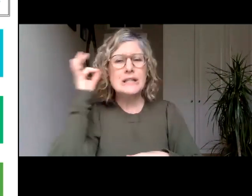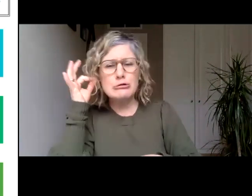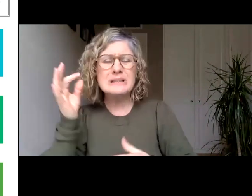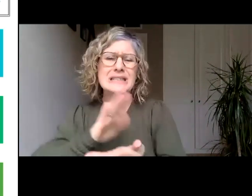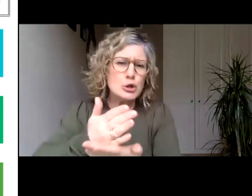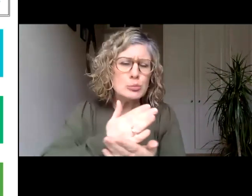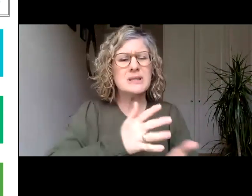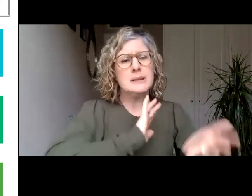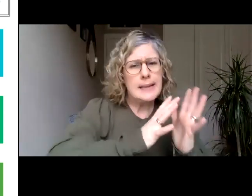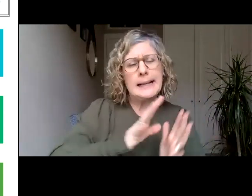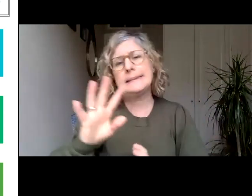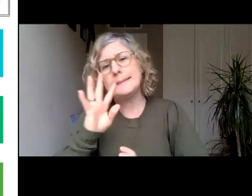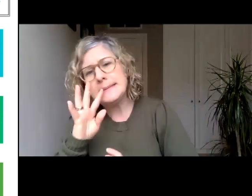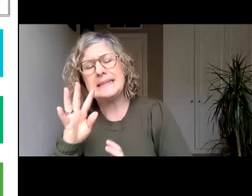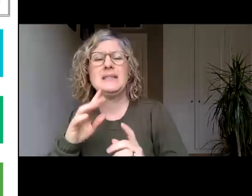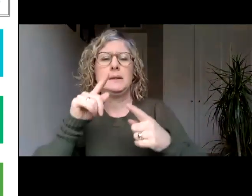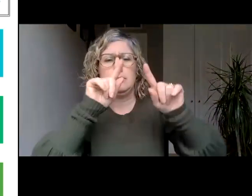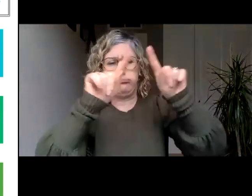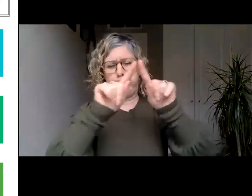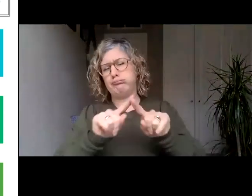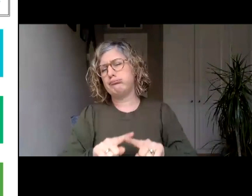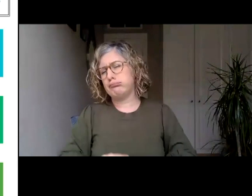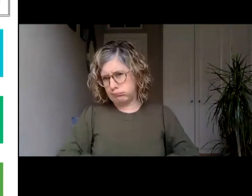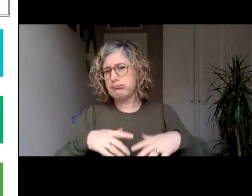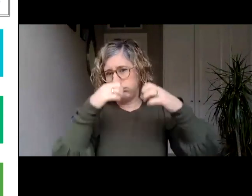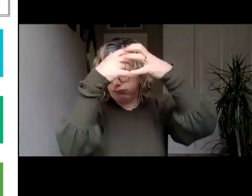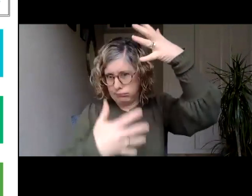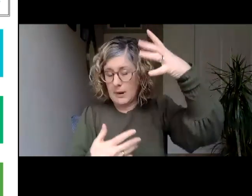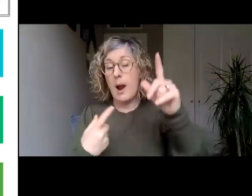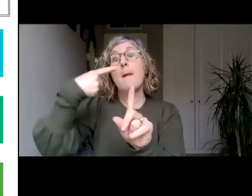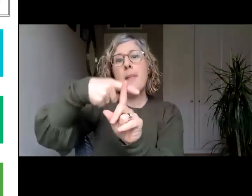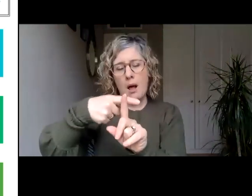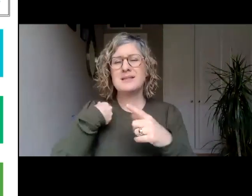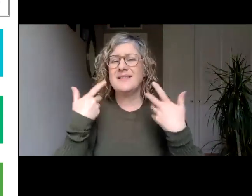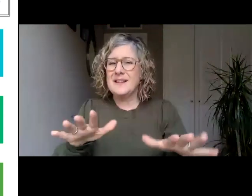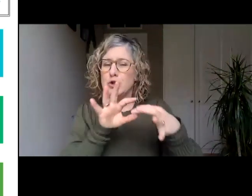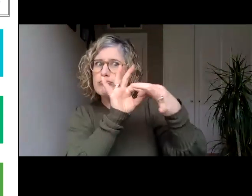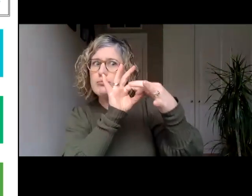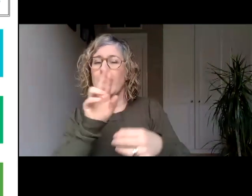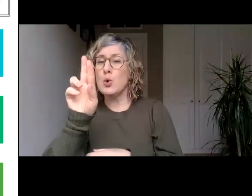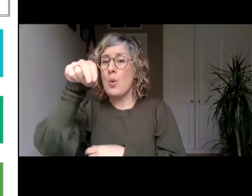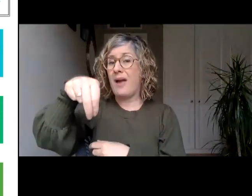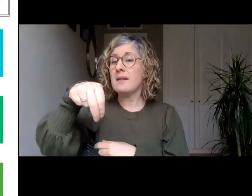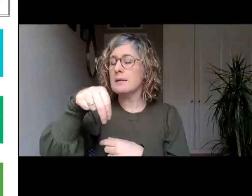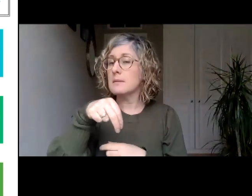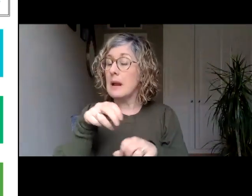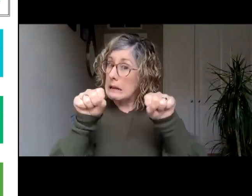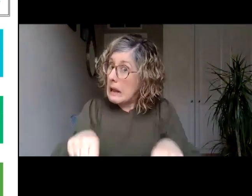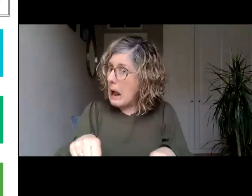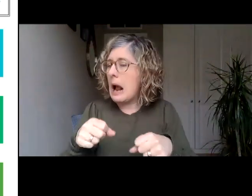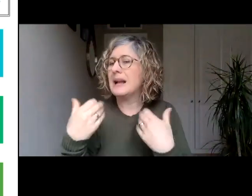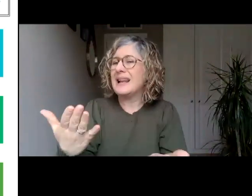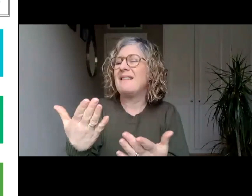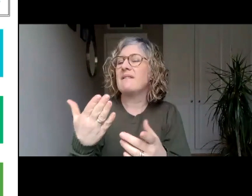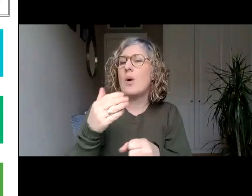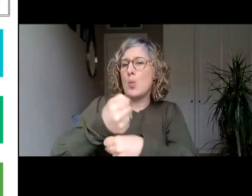insertar las necesidades de los intérpretes de lengua de signos. Estamos hablando de interpretación unilateral, interpretación bilateral y las